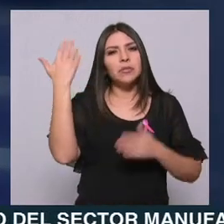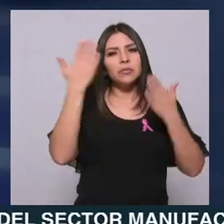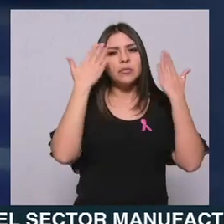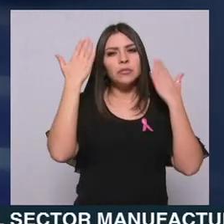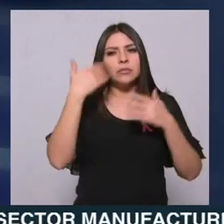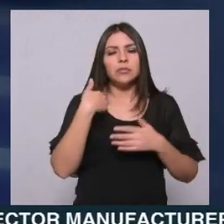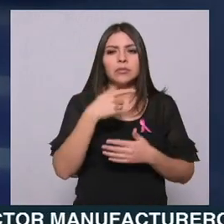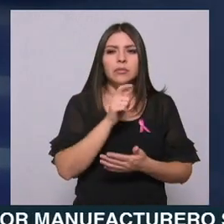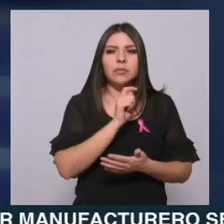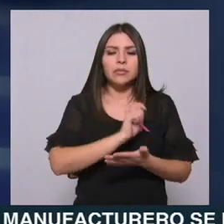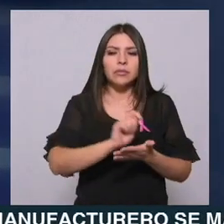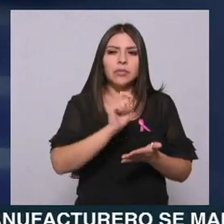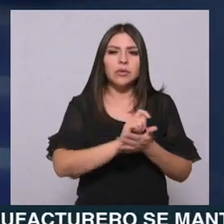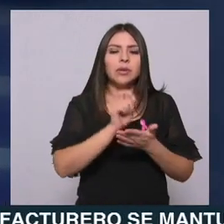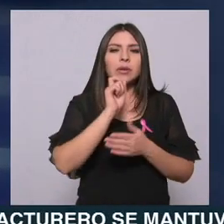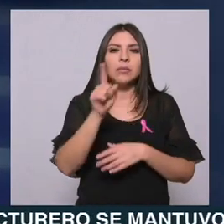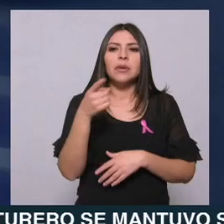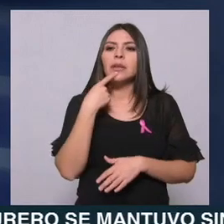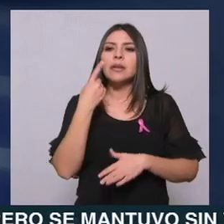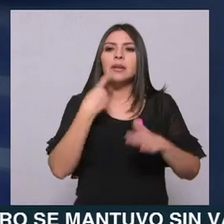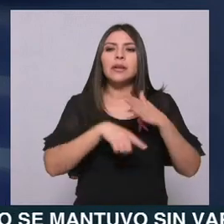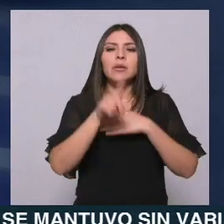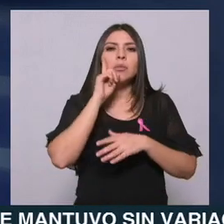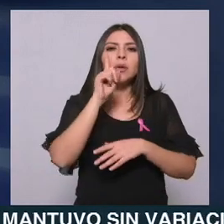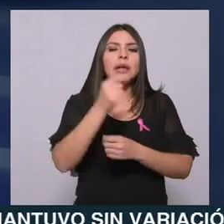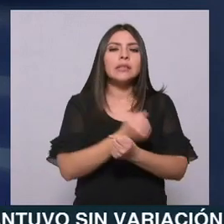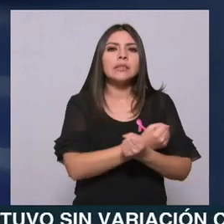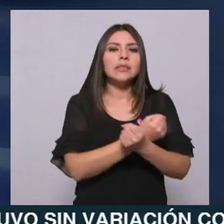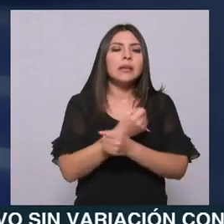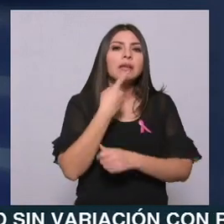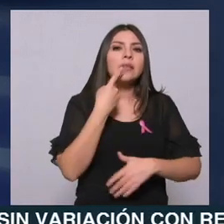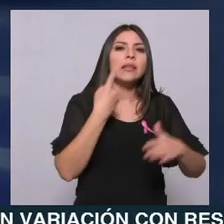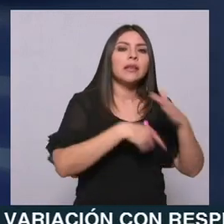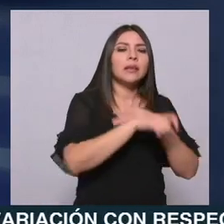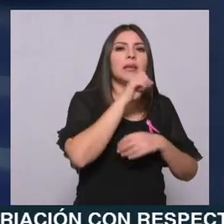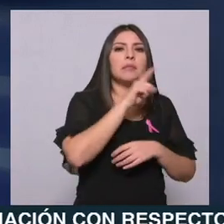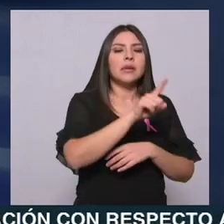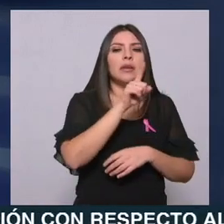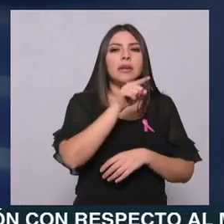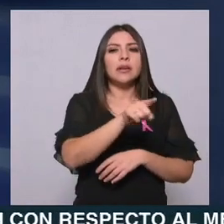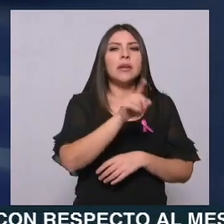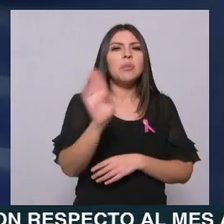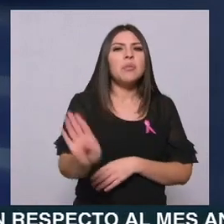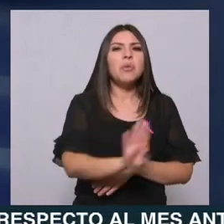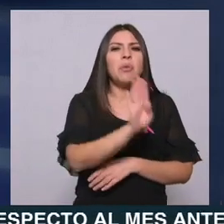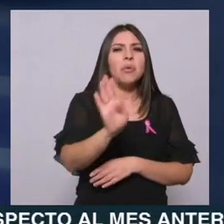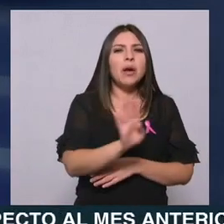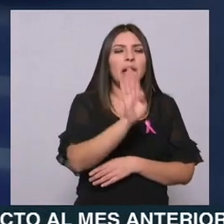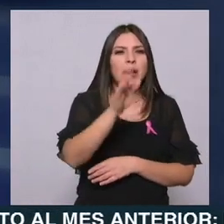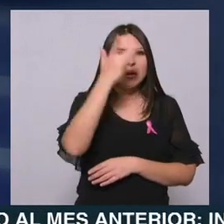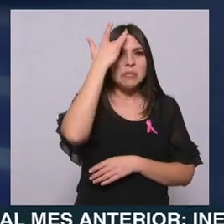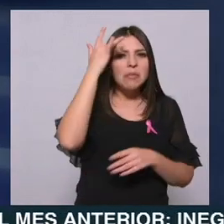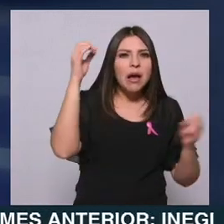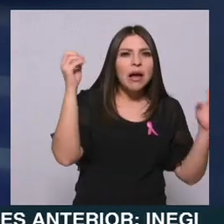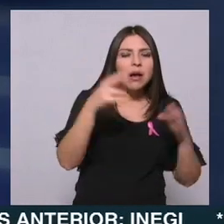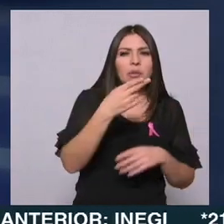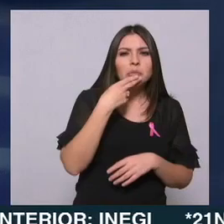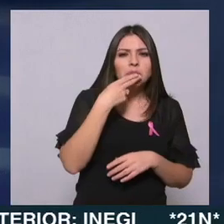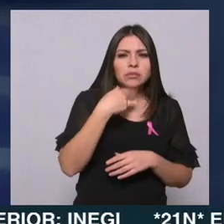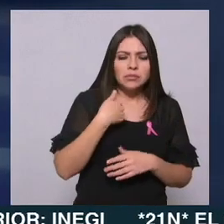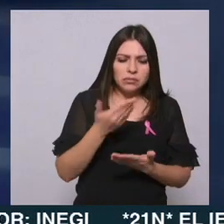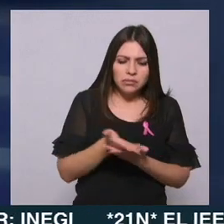esclava acusada por la Inquisición de hechicera. El documento me gustó porque es un documento redondo en el sentido de que está